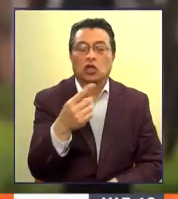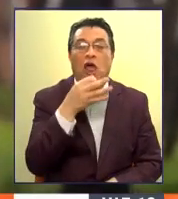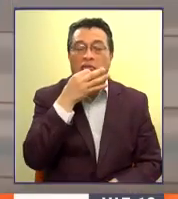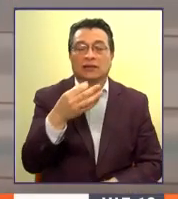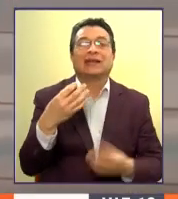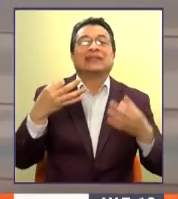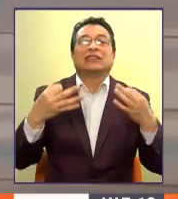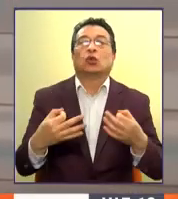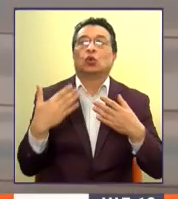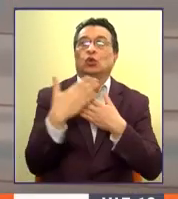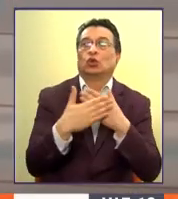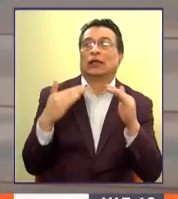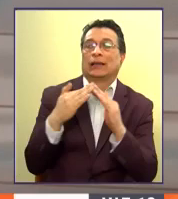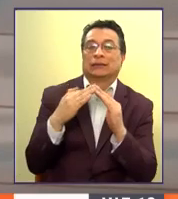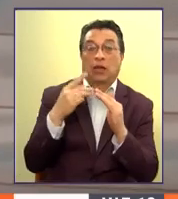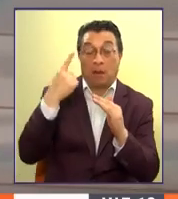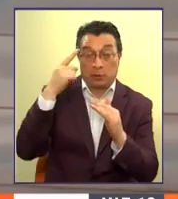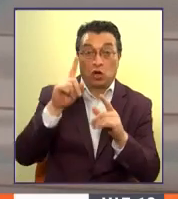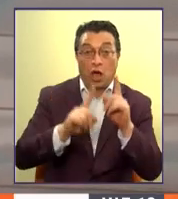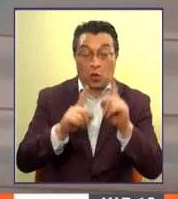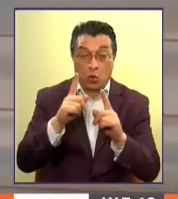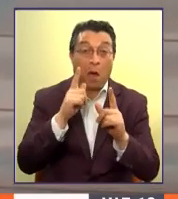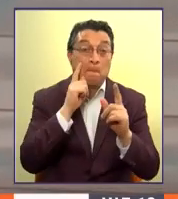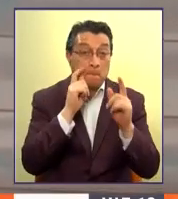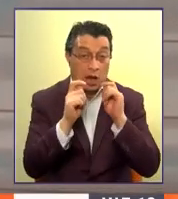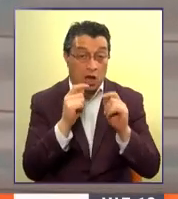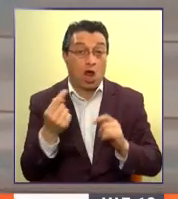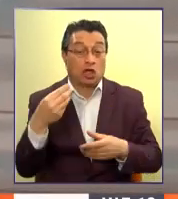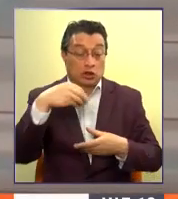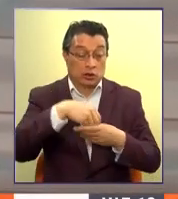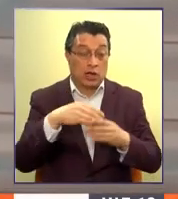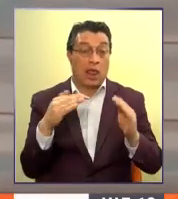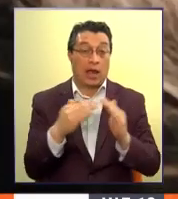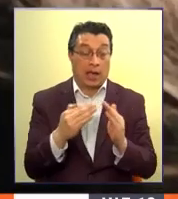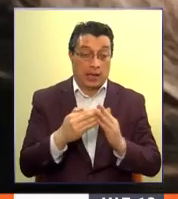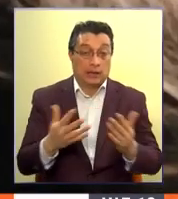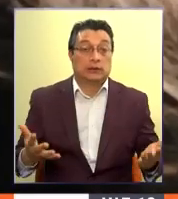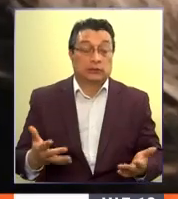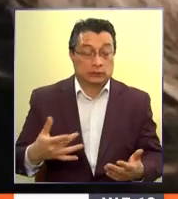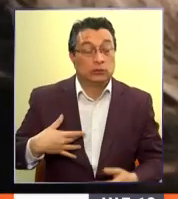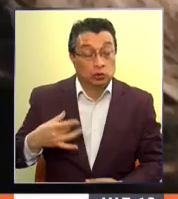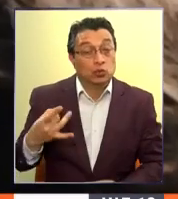para cuidarse, pero definitivamente no lo es. Y es doloroso